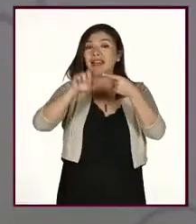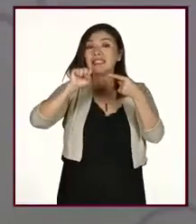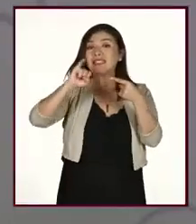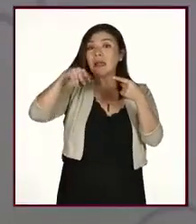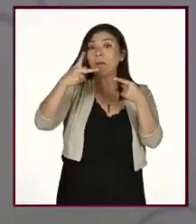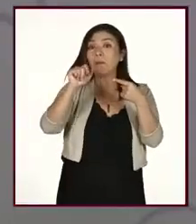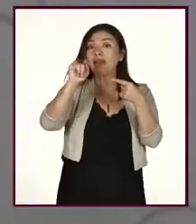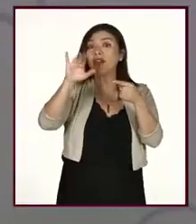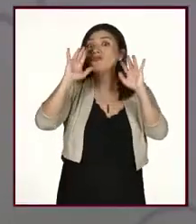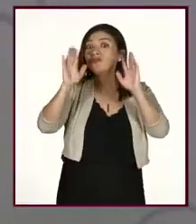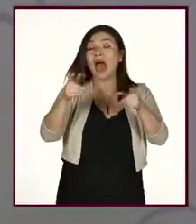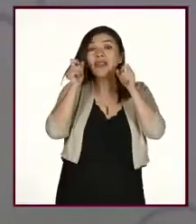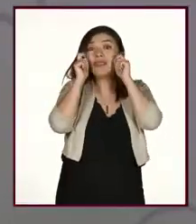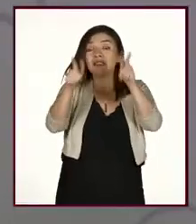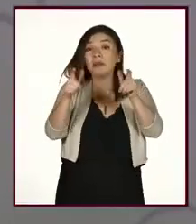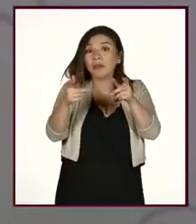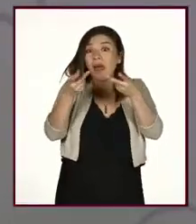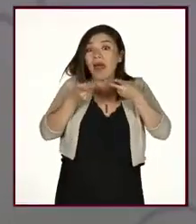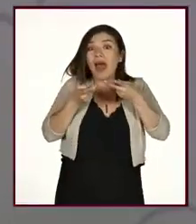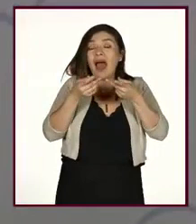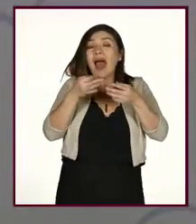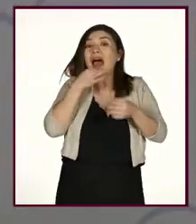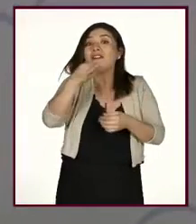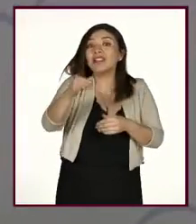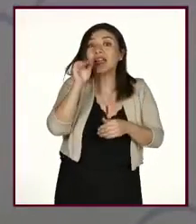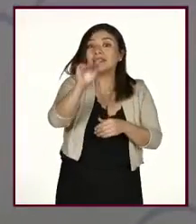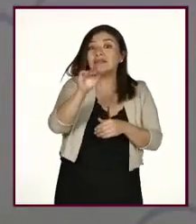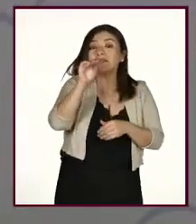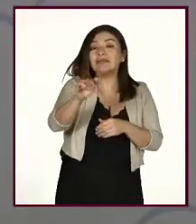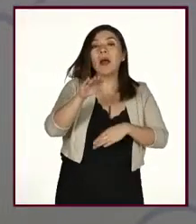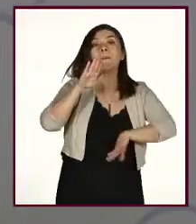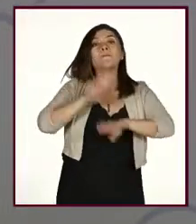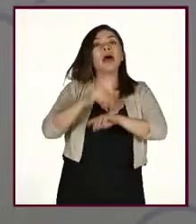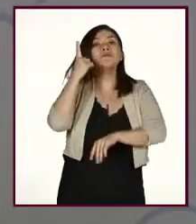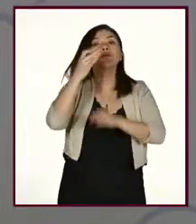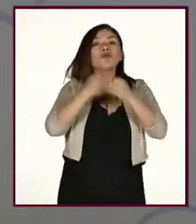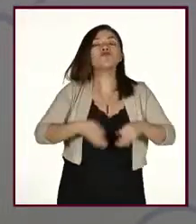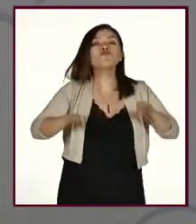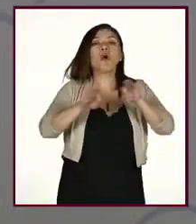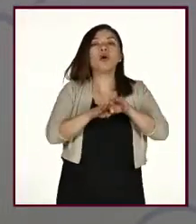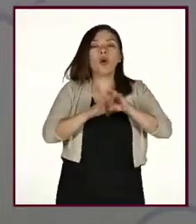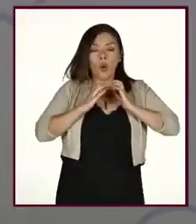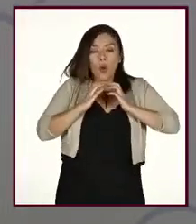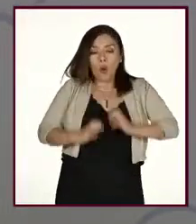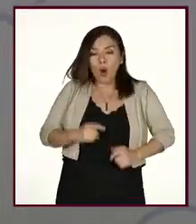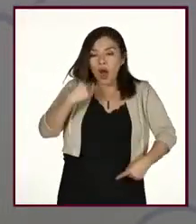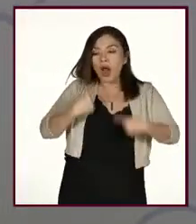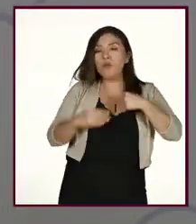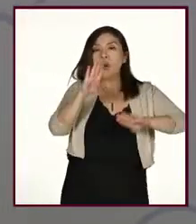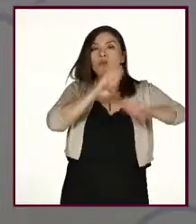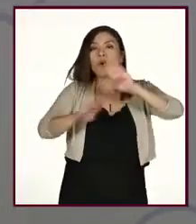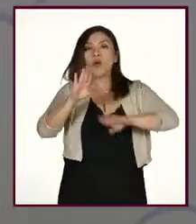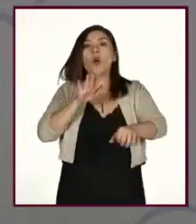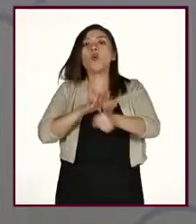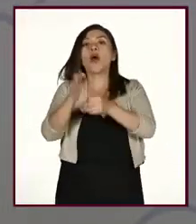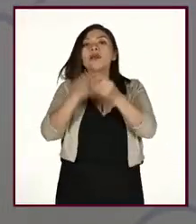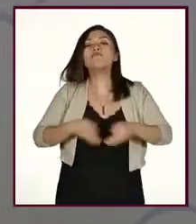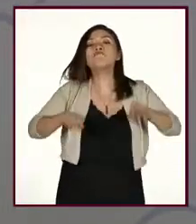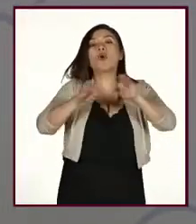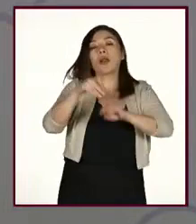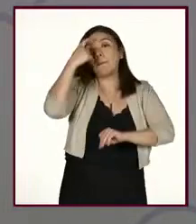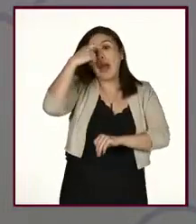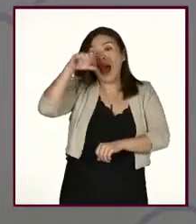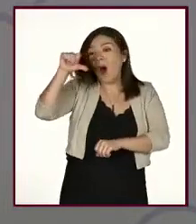pues empezamos a dar como prioridad a los sistemas biológicos, ¿sí? A lo que es importante para el cuerpo en